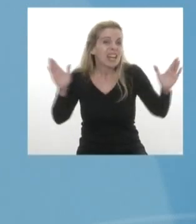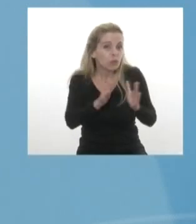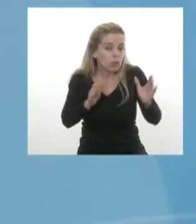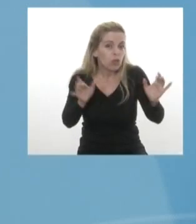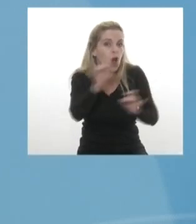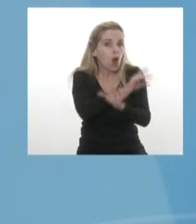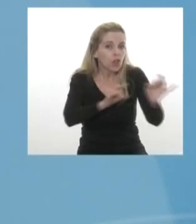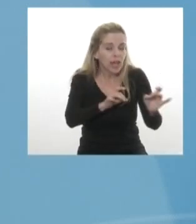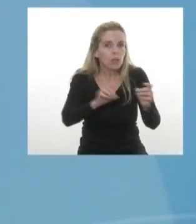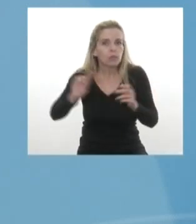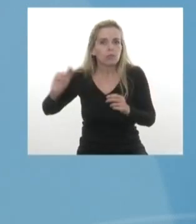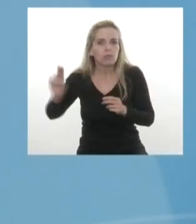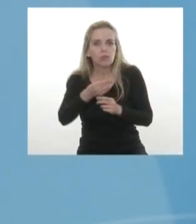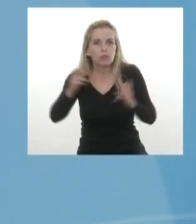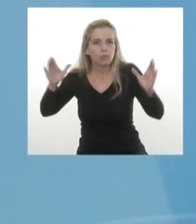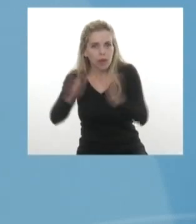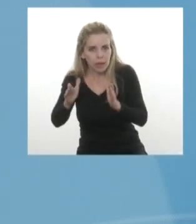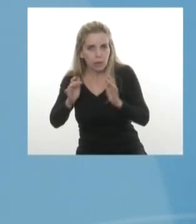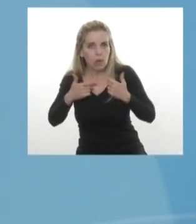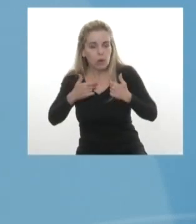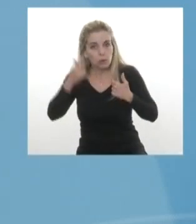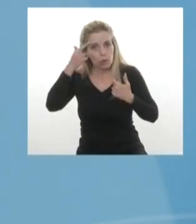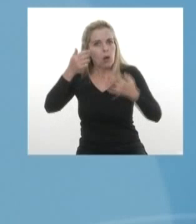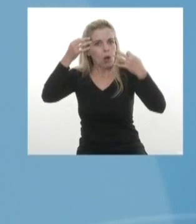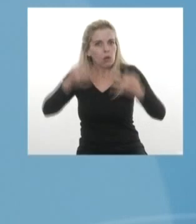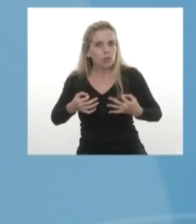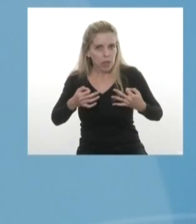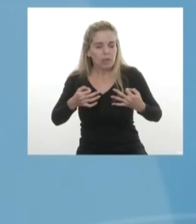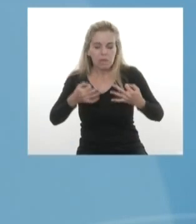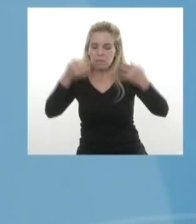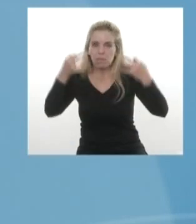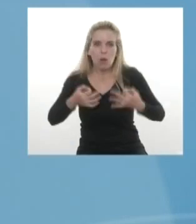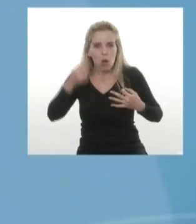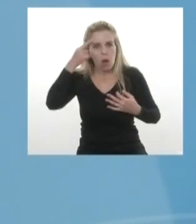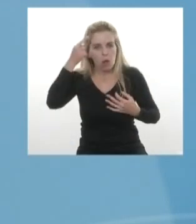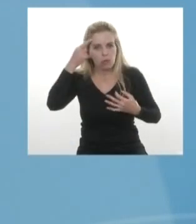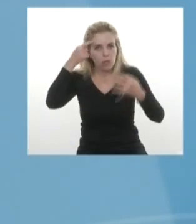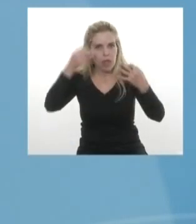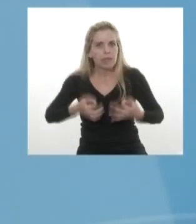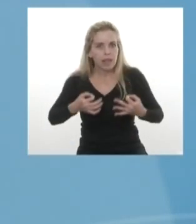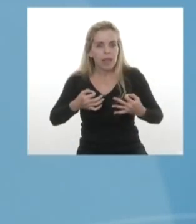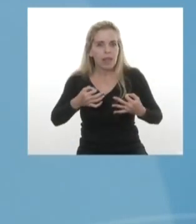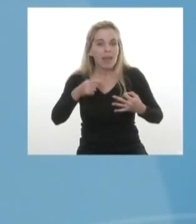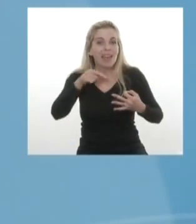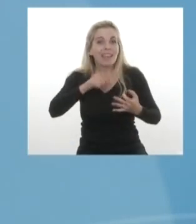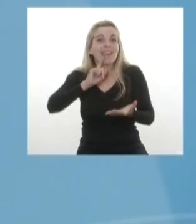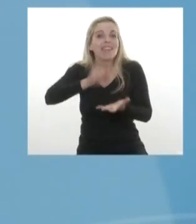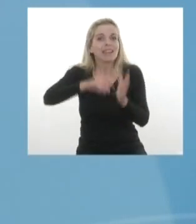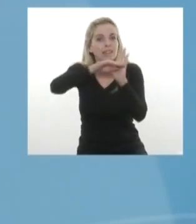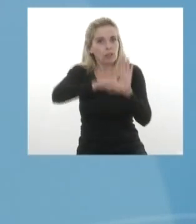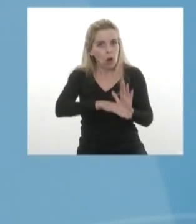mortalidad. Soy muy consciente, plenamente consciente, de que estas restricciones